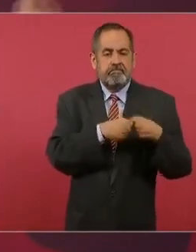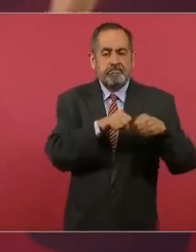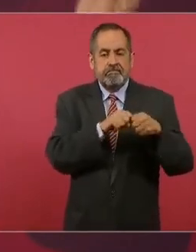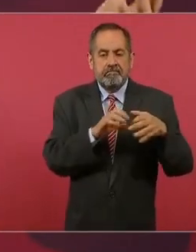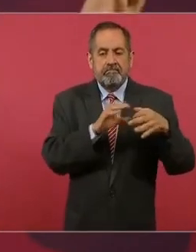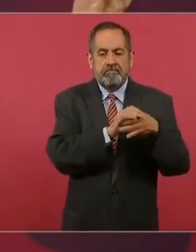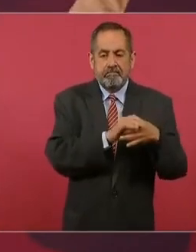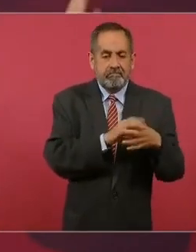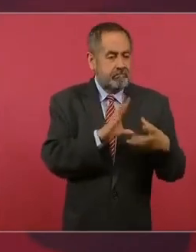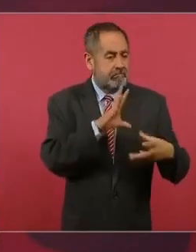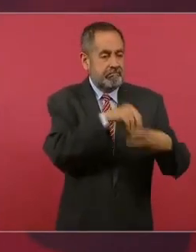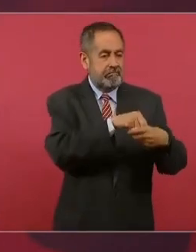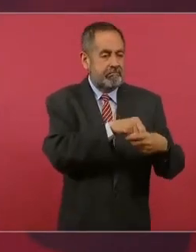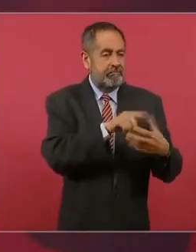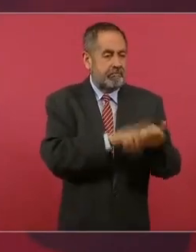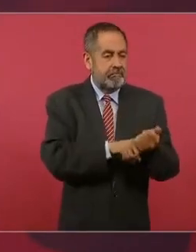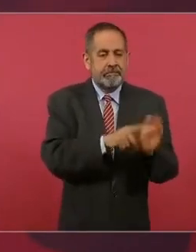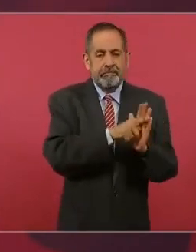en el Reforma,